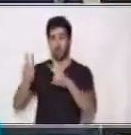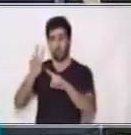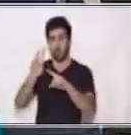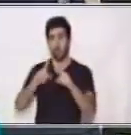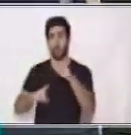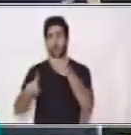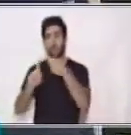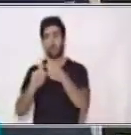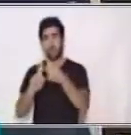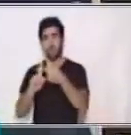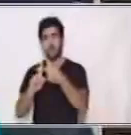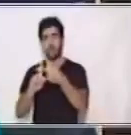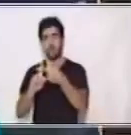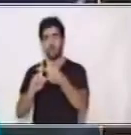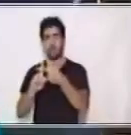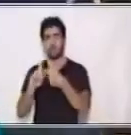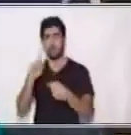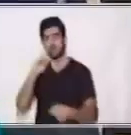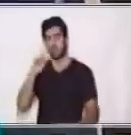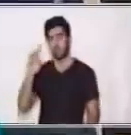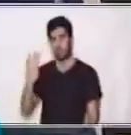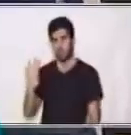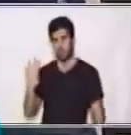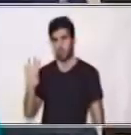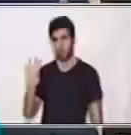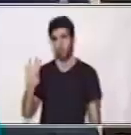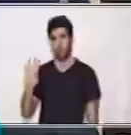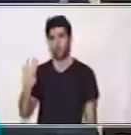más dos veces el primero por el segundo, que sería 4x